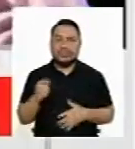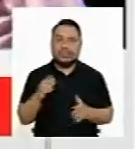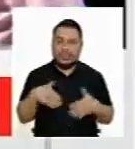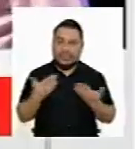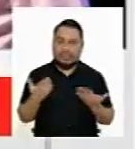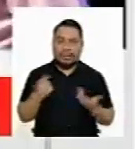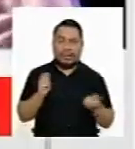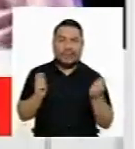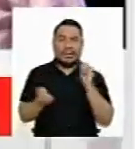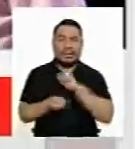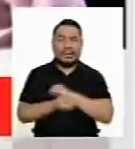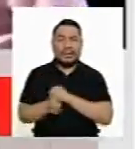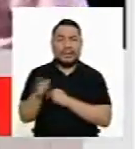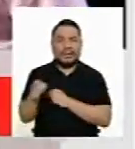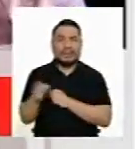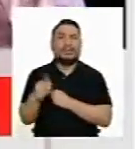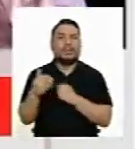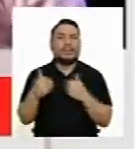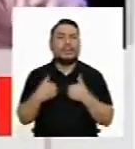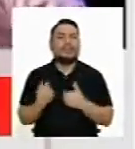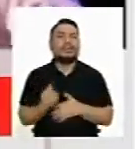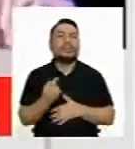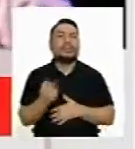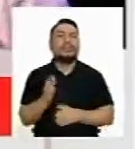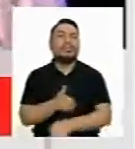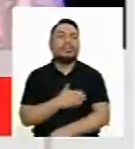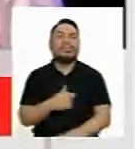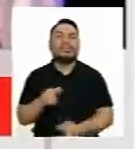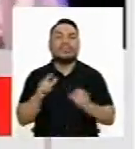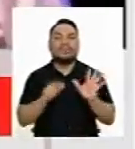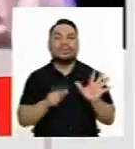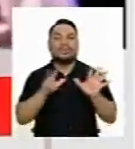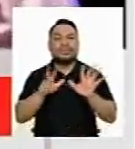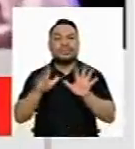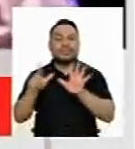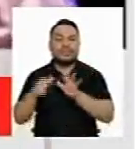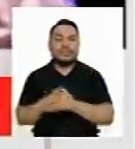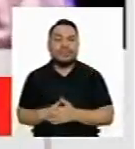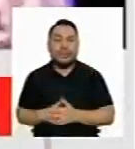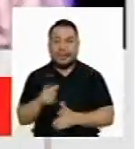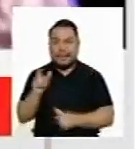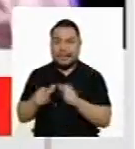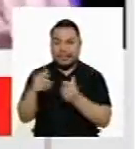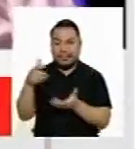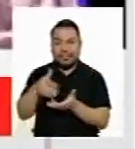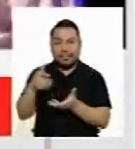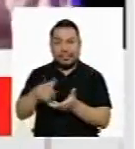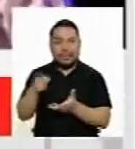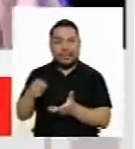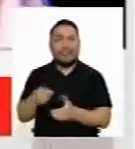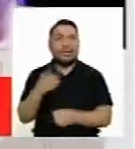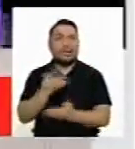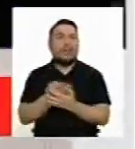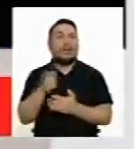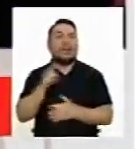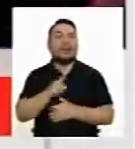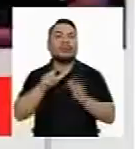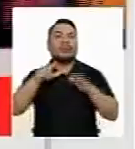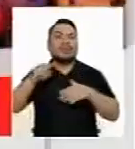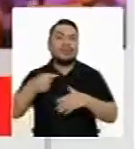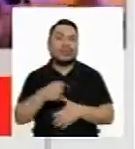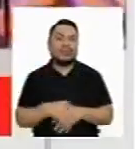pueda rehabilitarse. Claro. Y sí, tenemos solamente en música 787, pero las personas que estudian los penales son